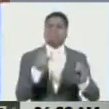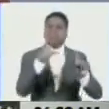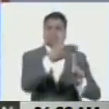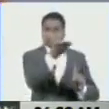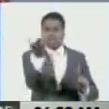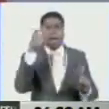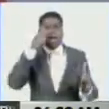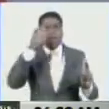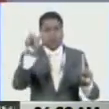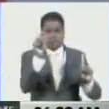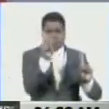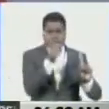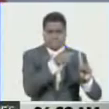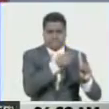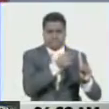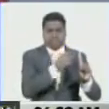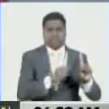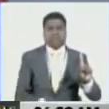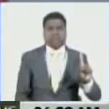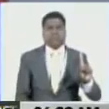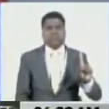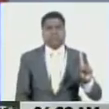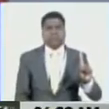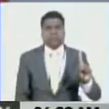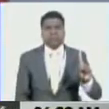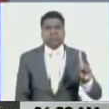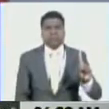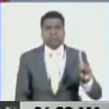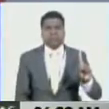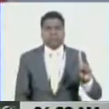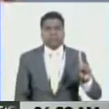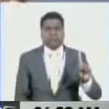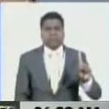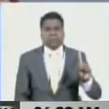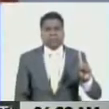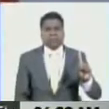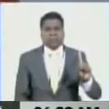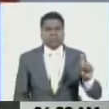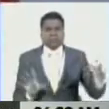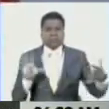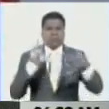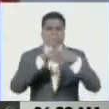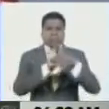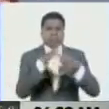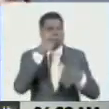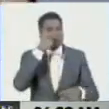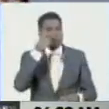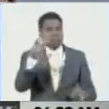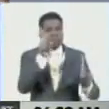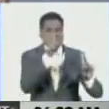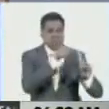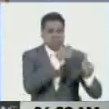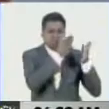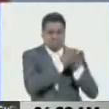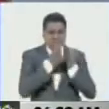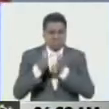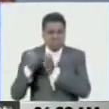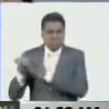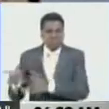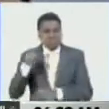pueblo. La única manera de derrotar en territorio venezolano al imperialismo es uniendo al pueblo, es organizando